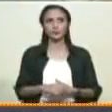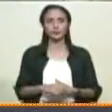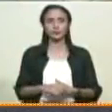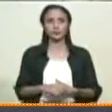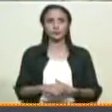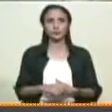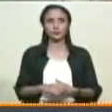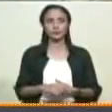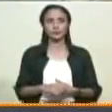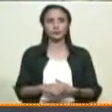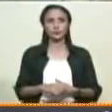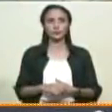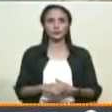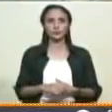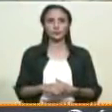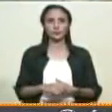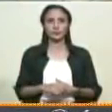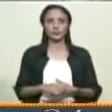que crea